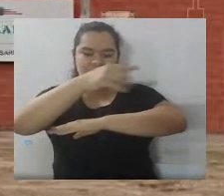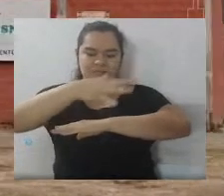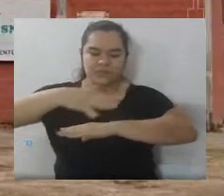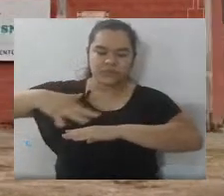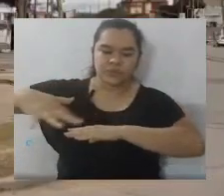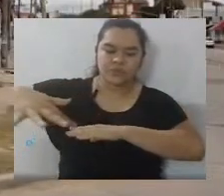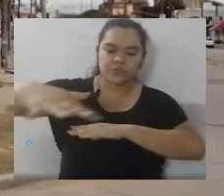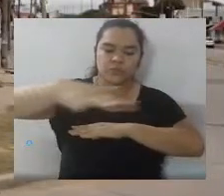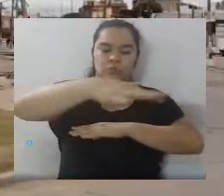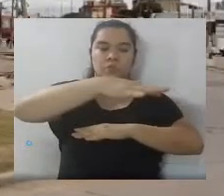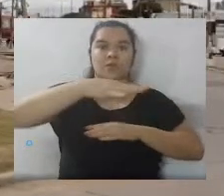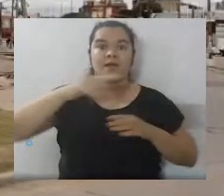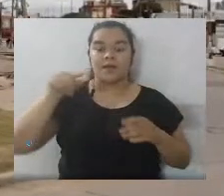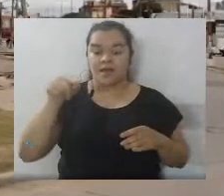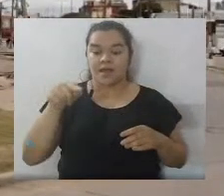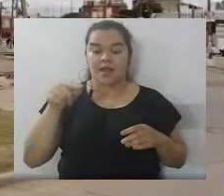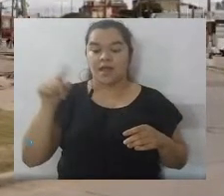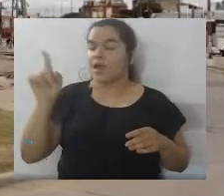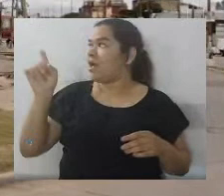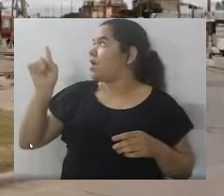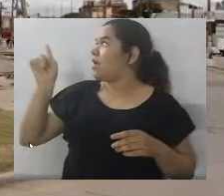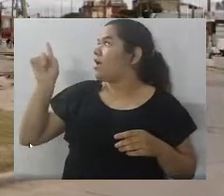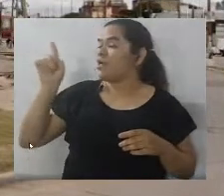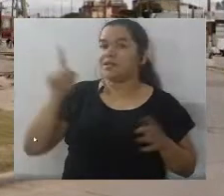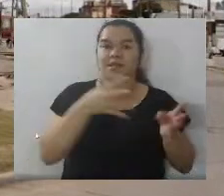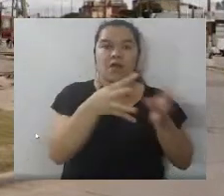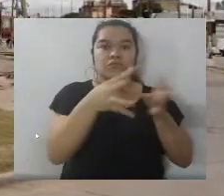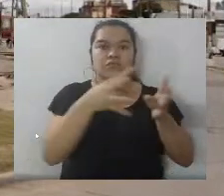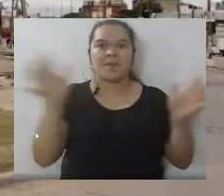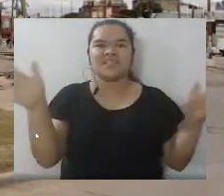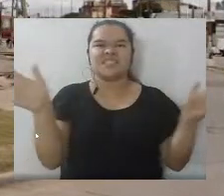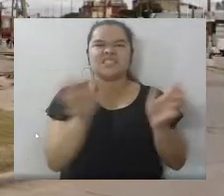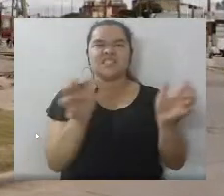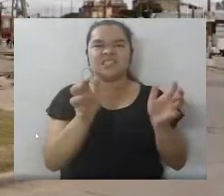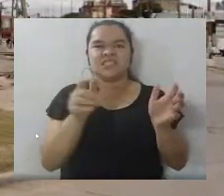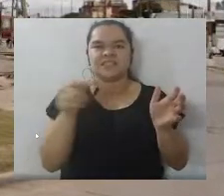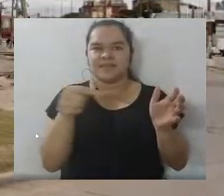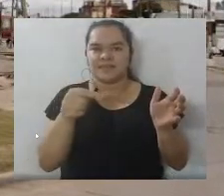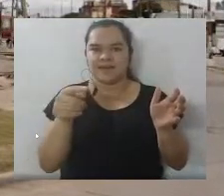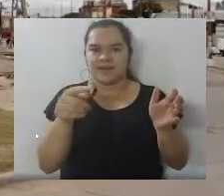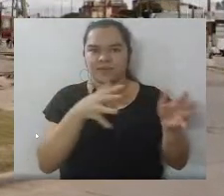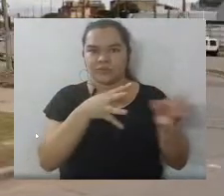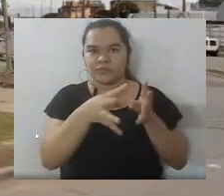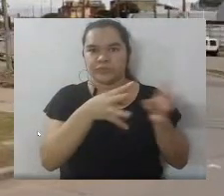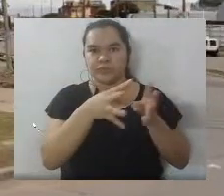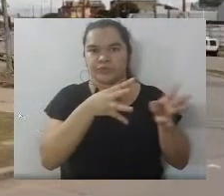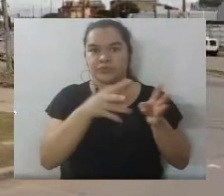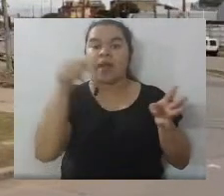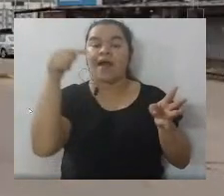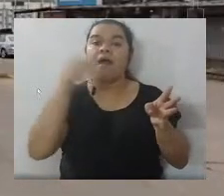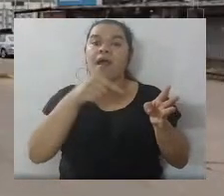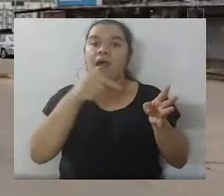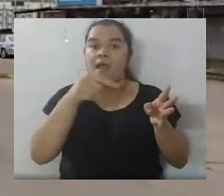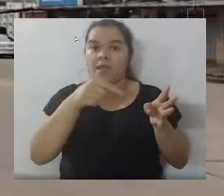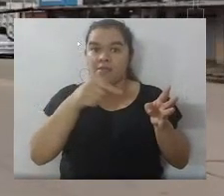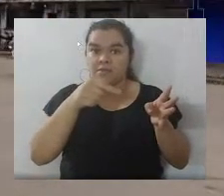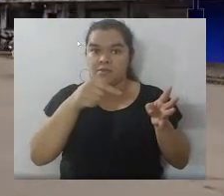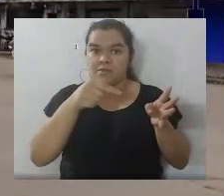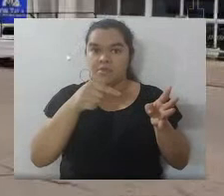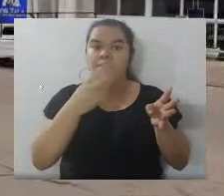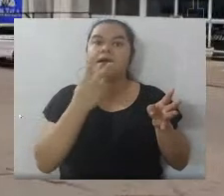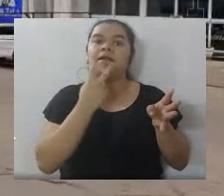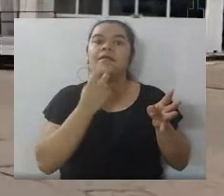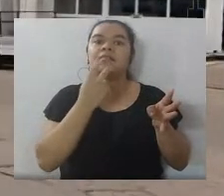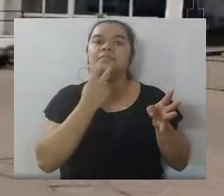como puede ser la ciudad de Corrientes, a estaciones transformadoras, y de este lugar la energía es sacada